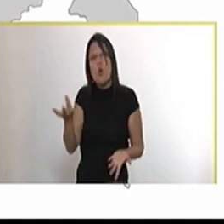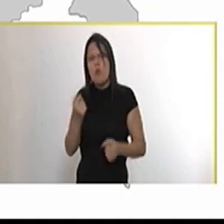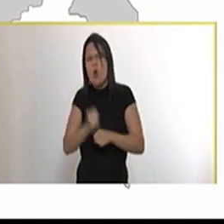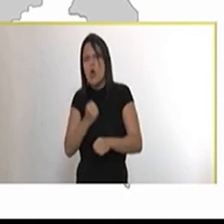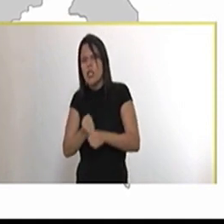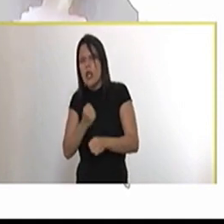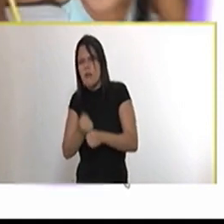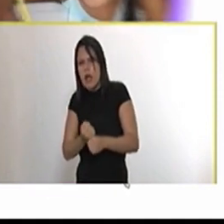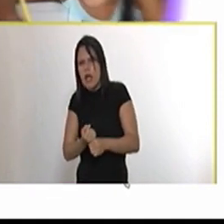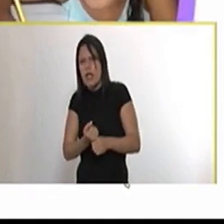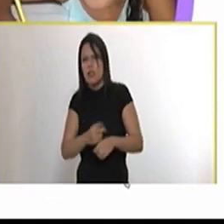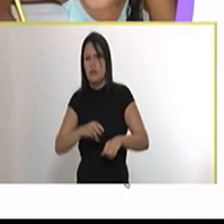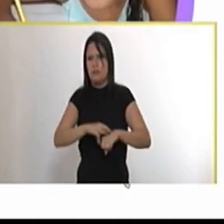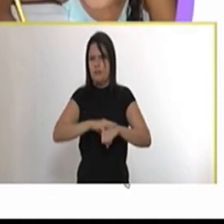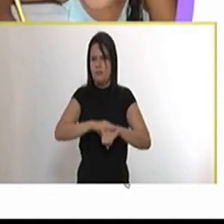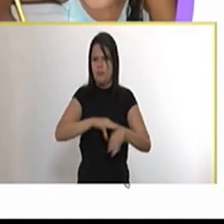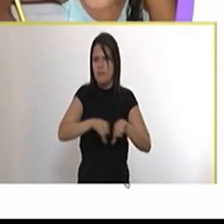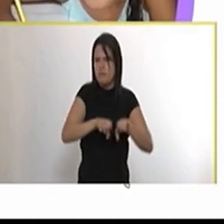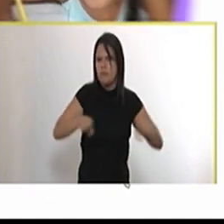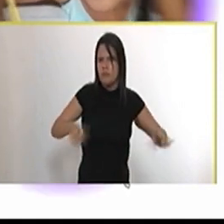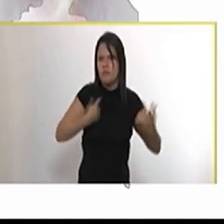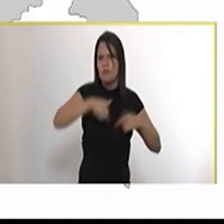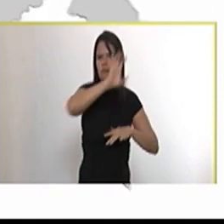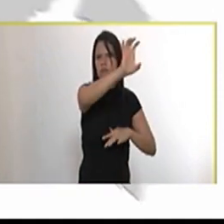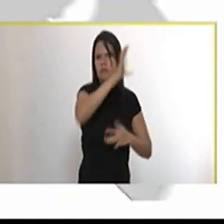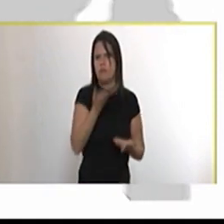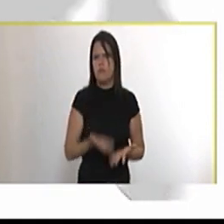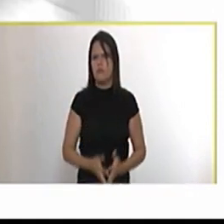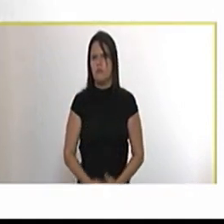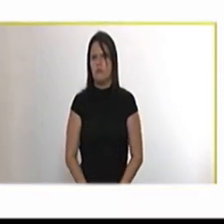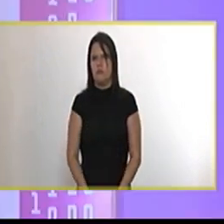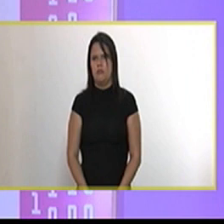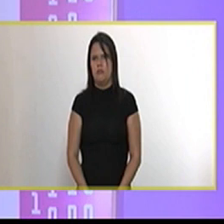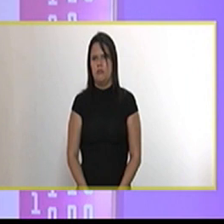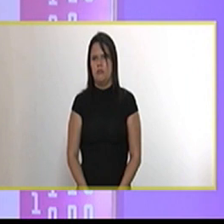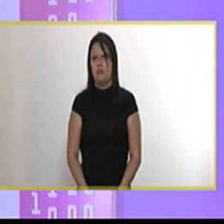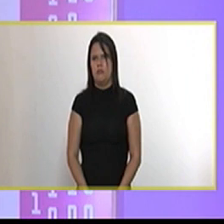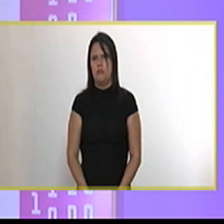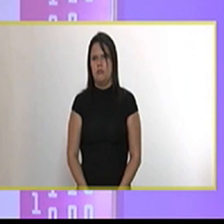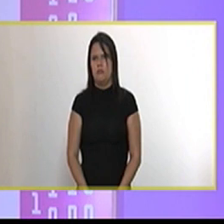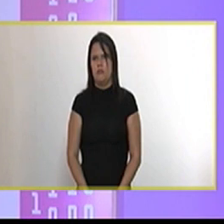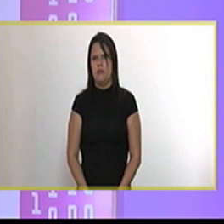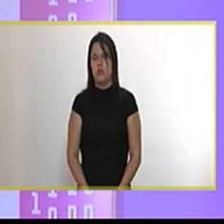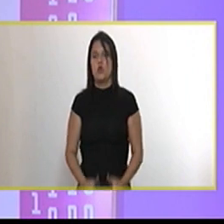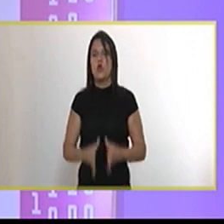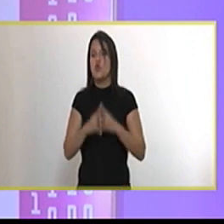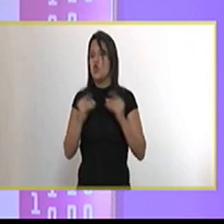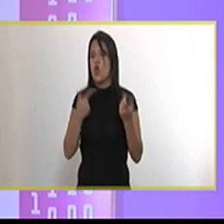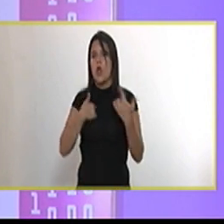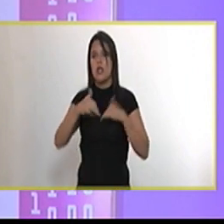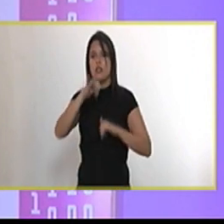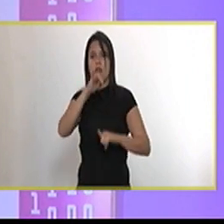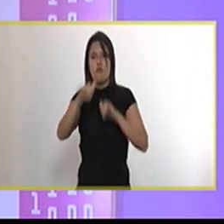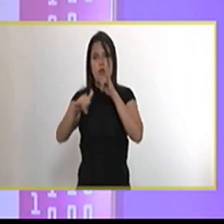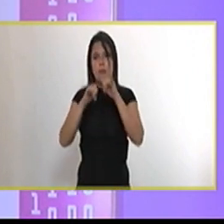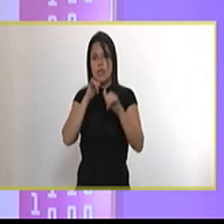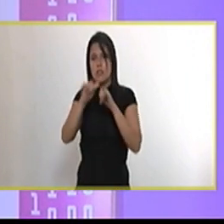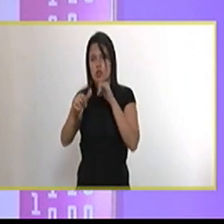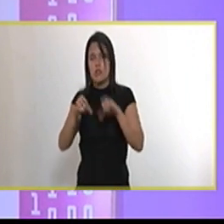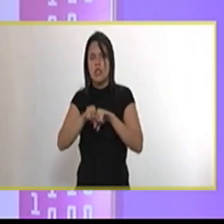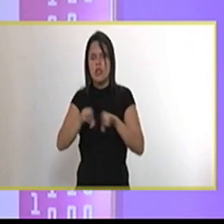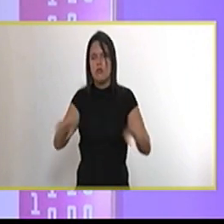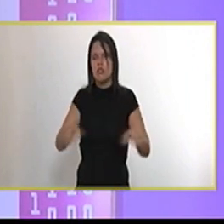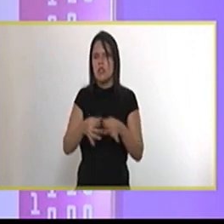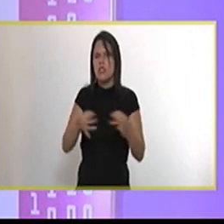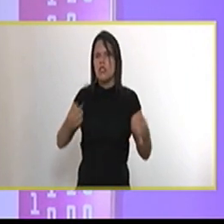la disponibilidad de cada circuito de las zonas educativas. Con toda esta información de la educación a